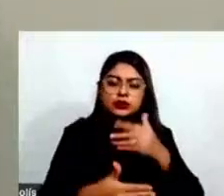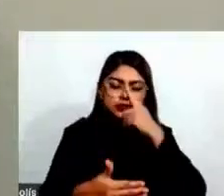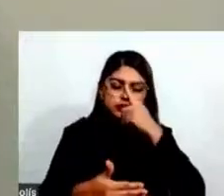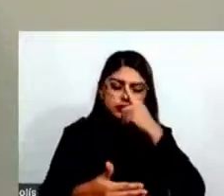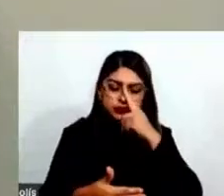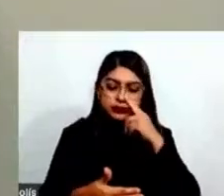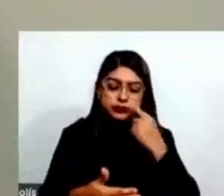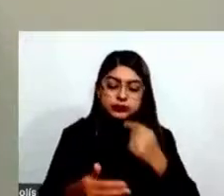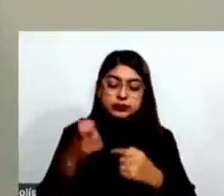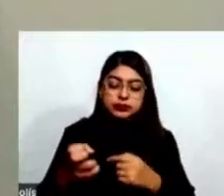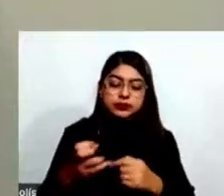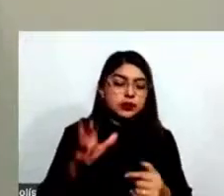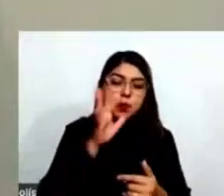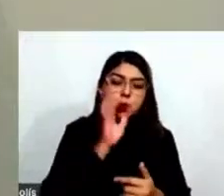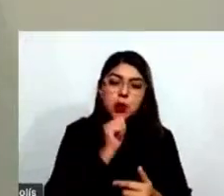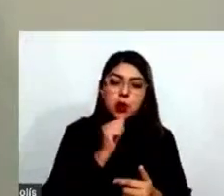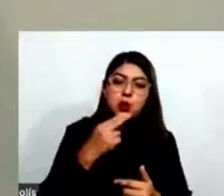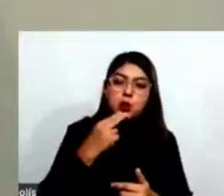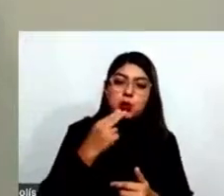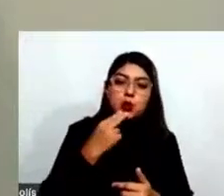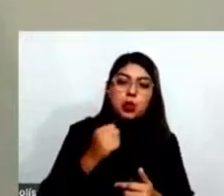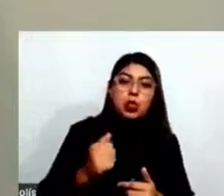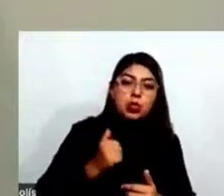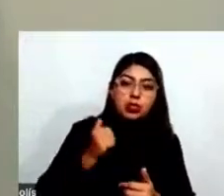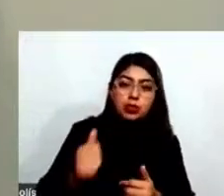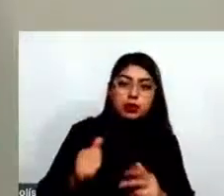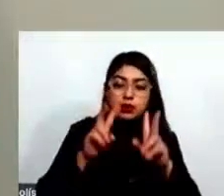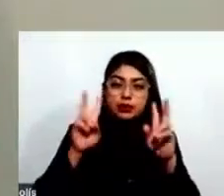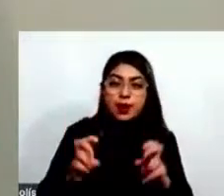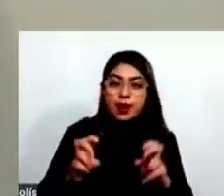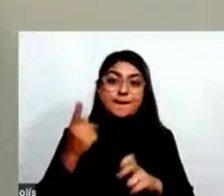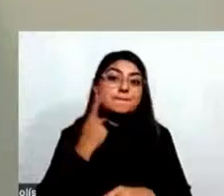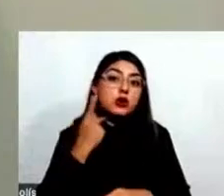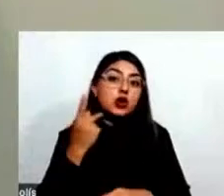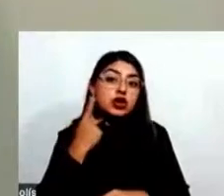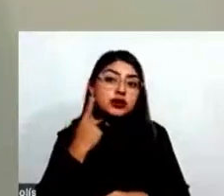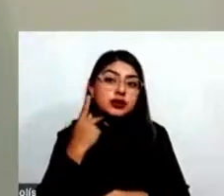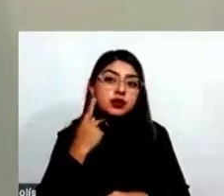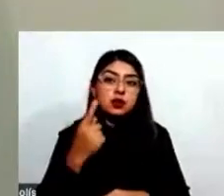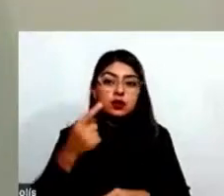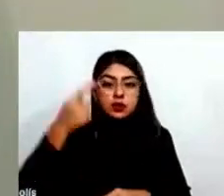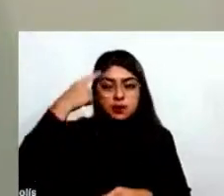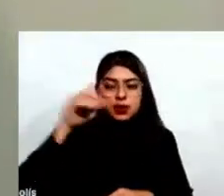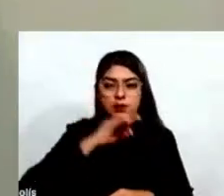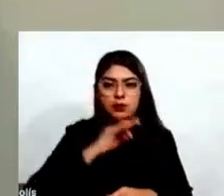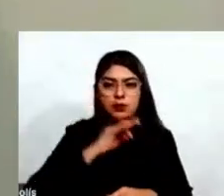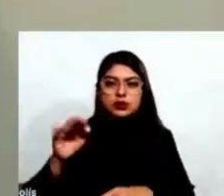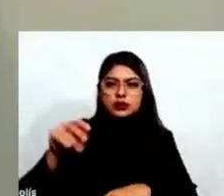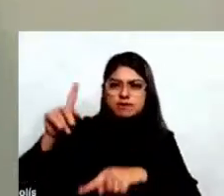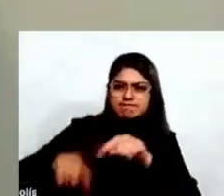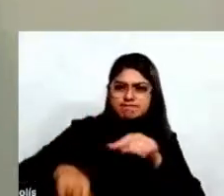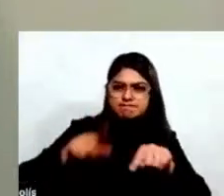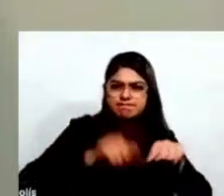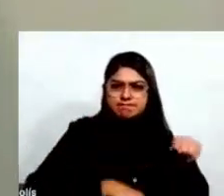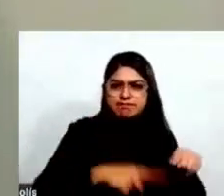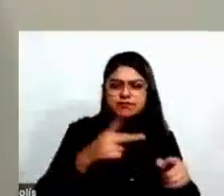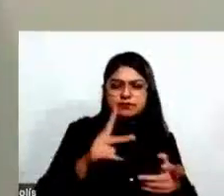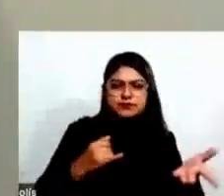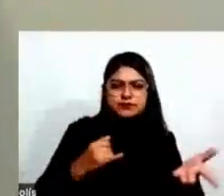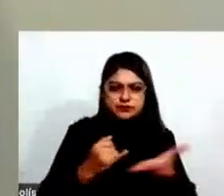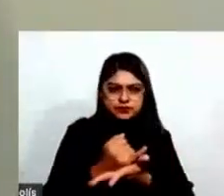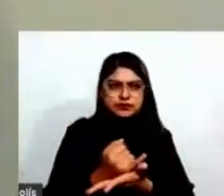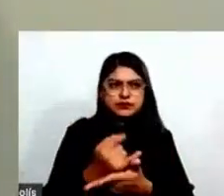un recurso político extraordinario para revocar las resoluciones de los funcionarios sometidos a